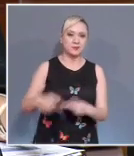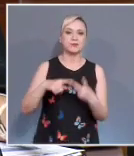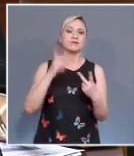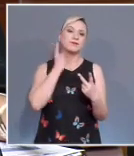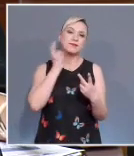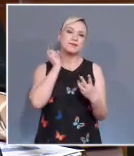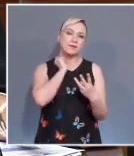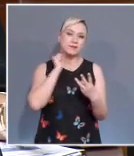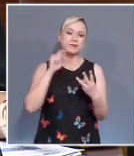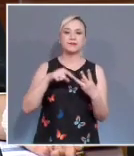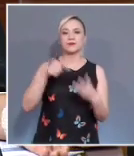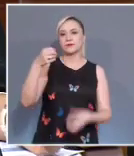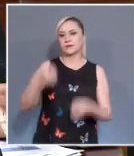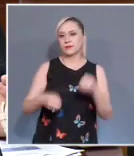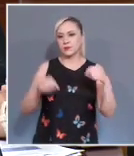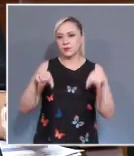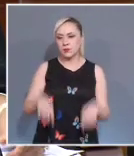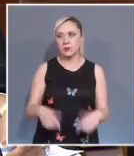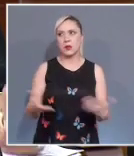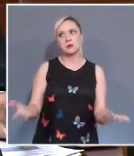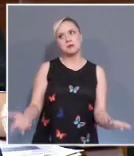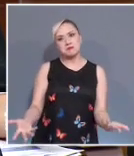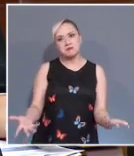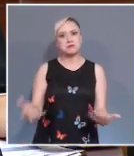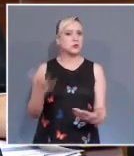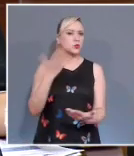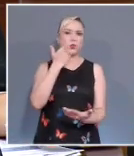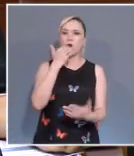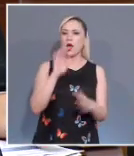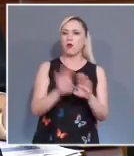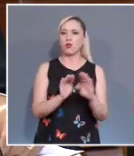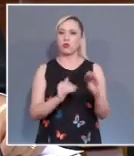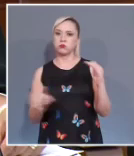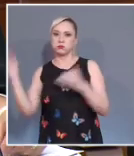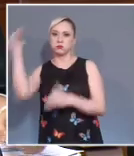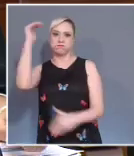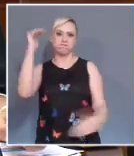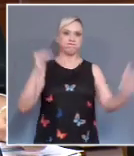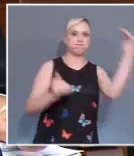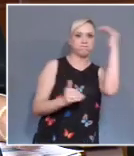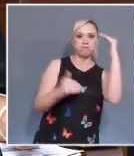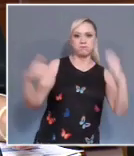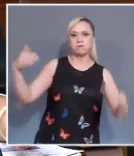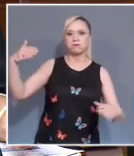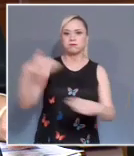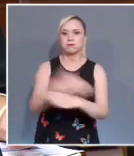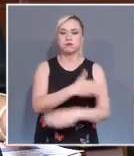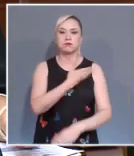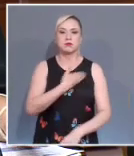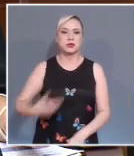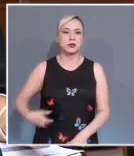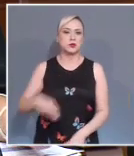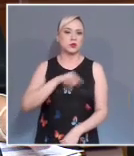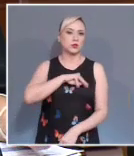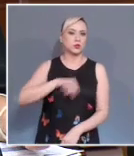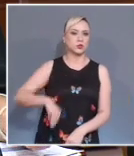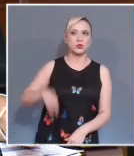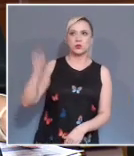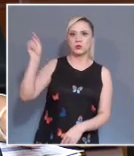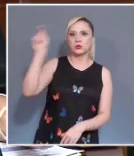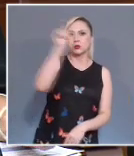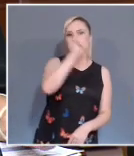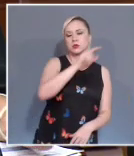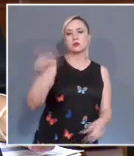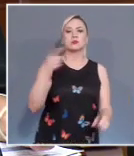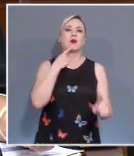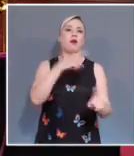acuerdo impugnado no implica subordinación, dependencia o intromisión del Ejecutivo sobre los municipios que están acudiendo a estas